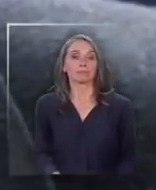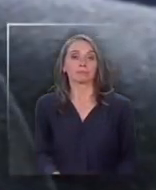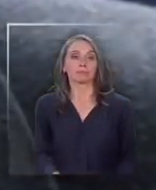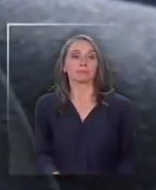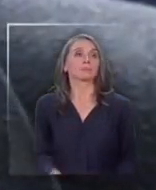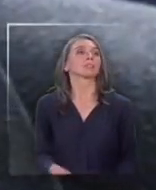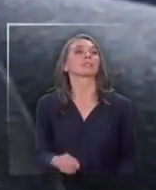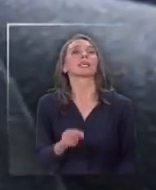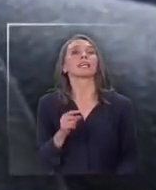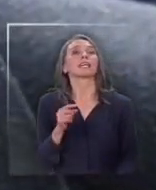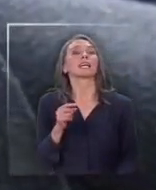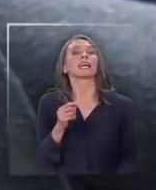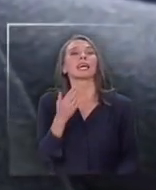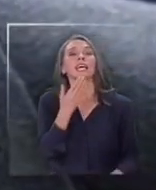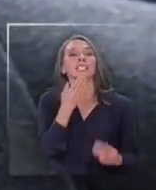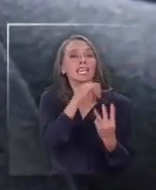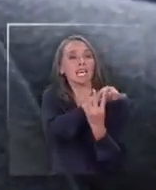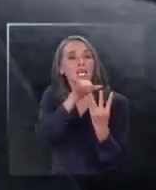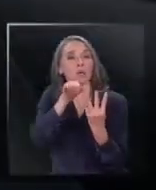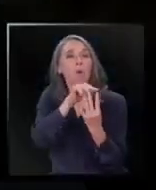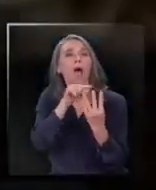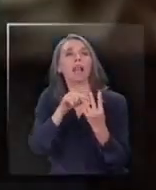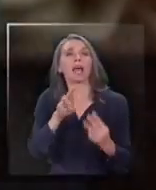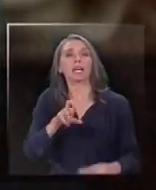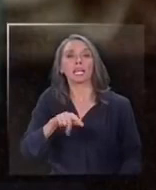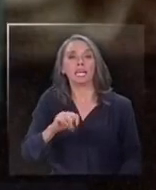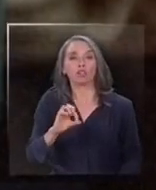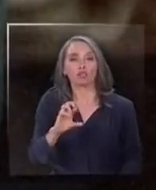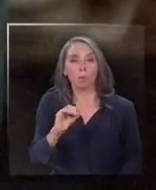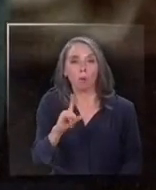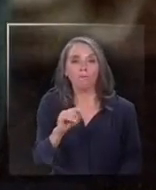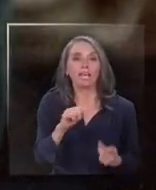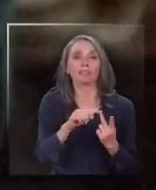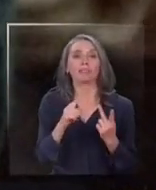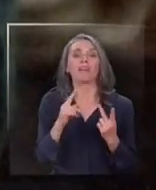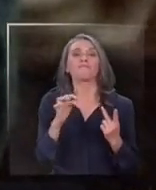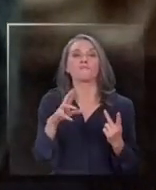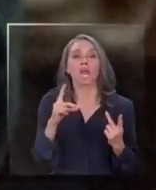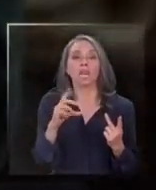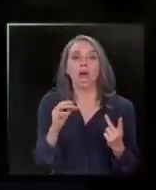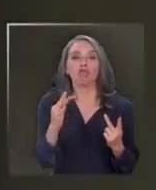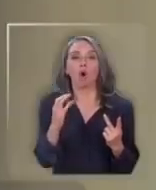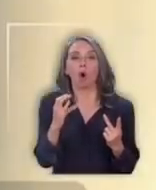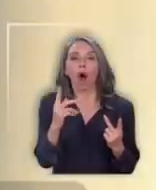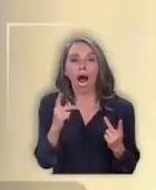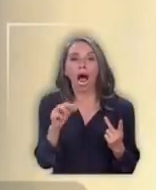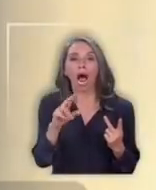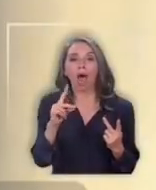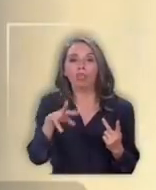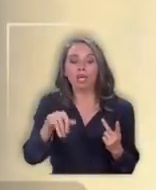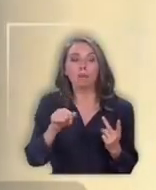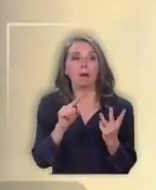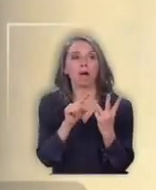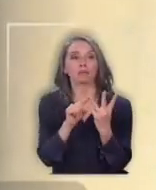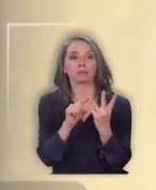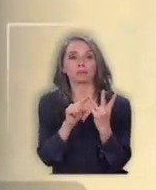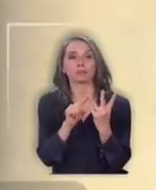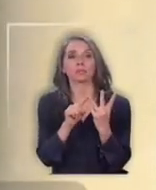¿Qué tienen en común un Renato Poblete, un Fernando Caradima, un